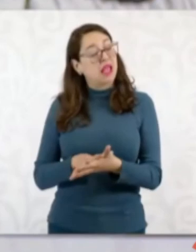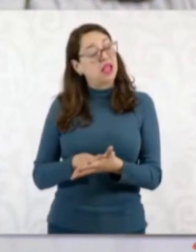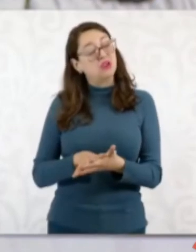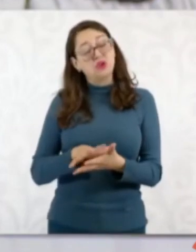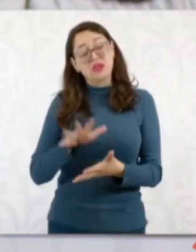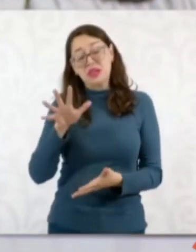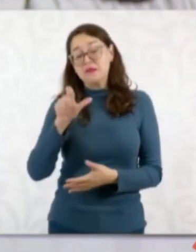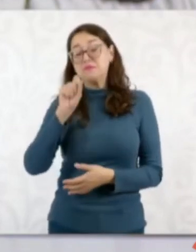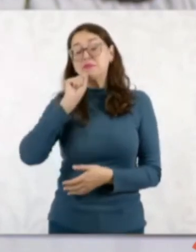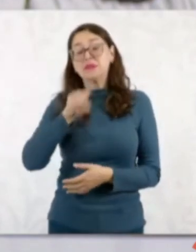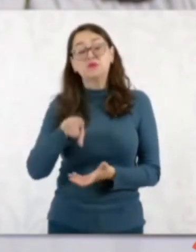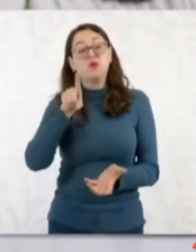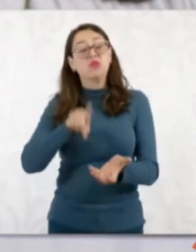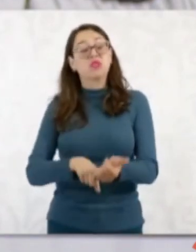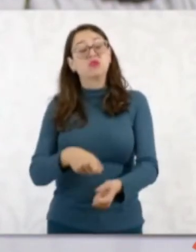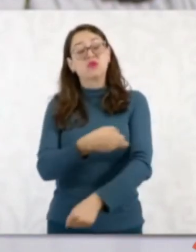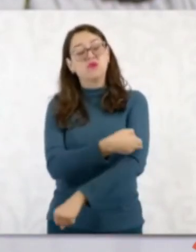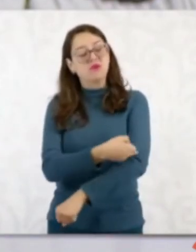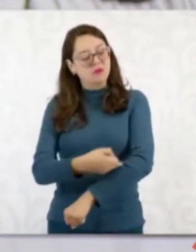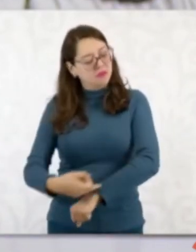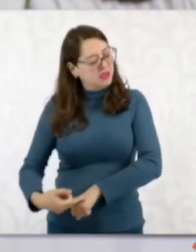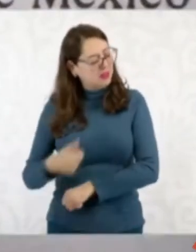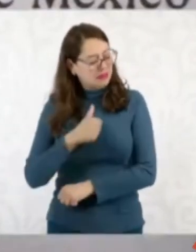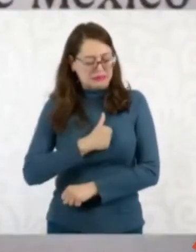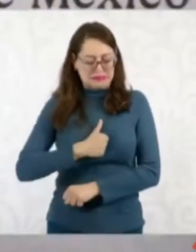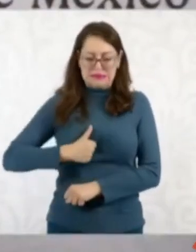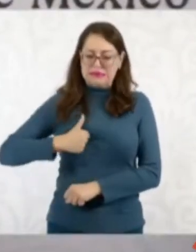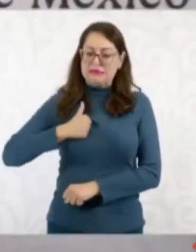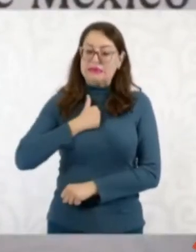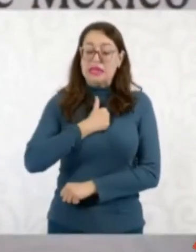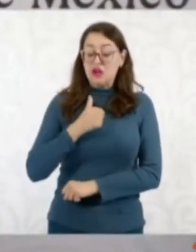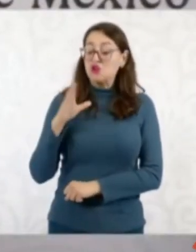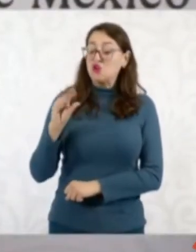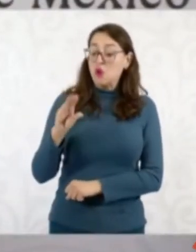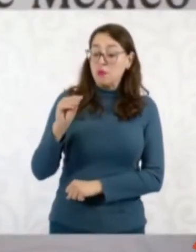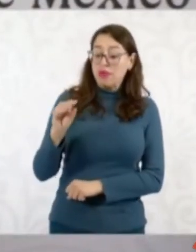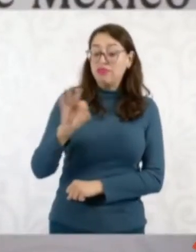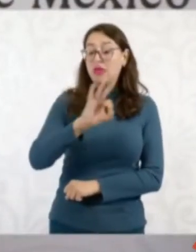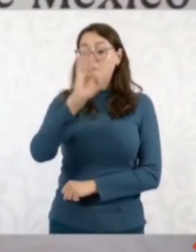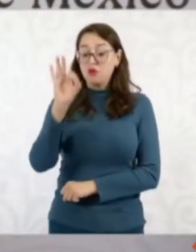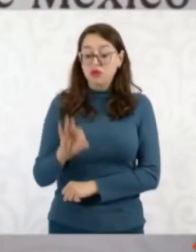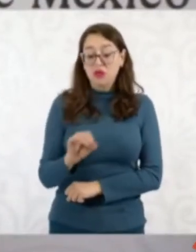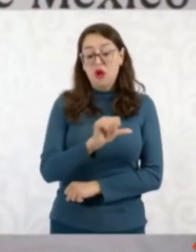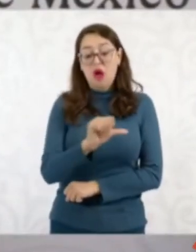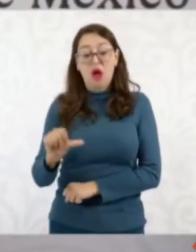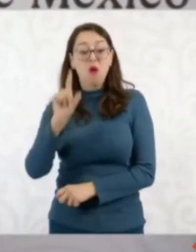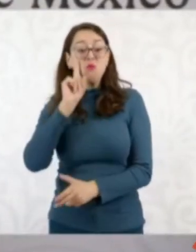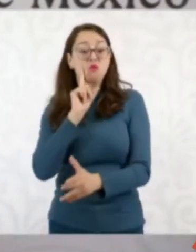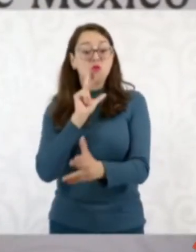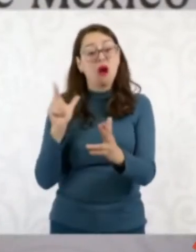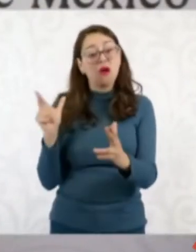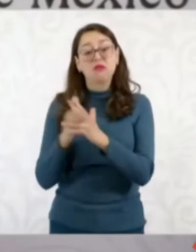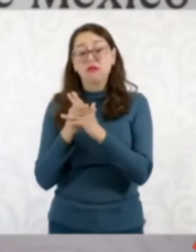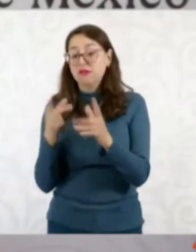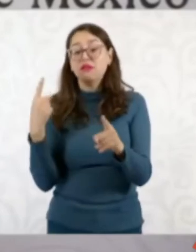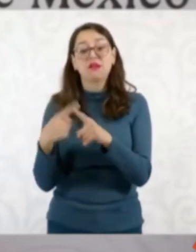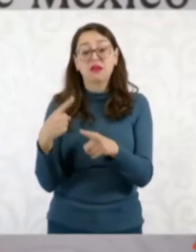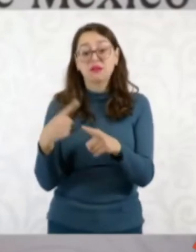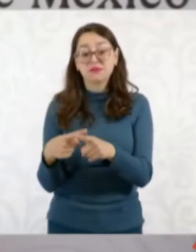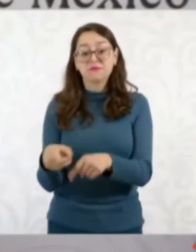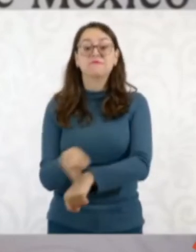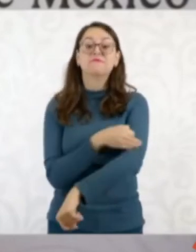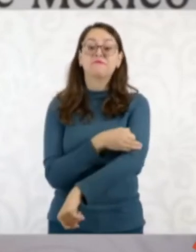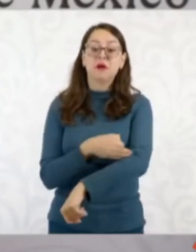un familiar, lamentablemente, cerca del 90% de los casos de feminicidios fueron cometidos por